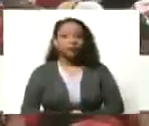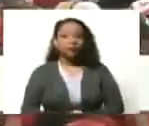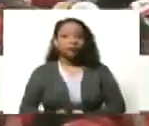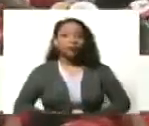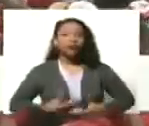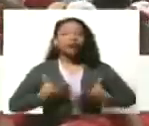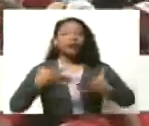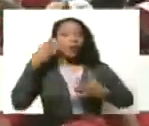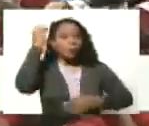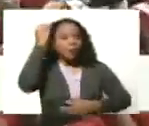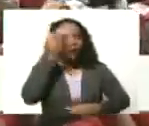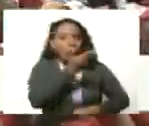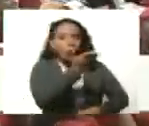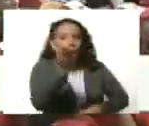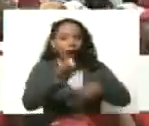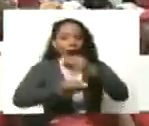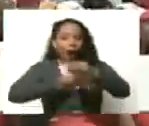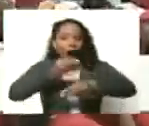Piensen en lo que van a hacer.